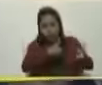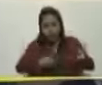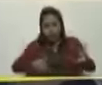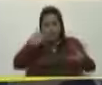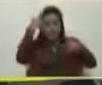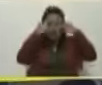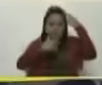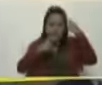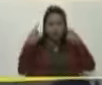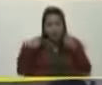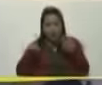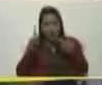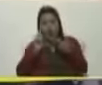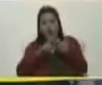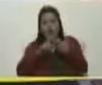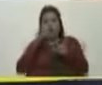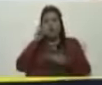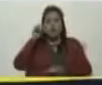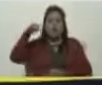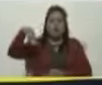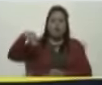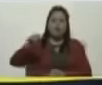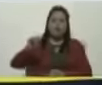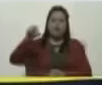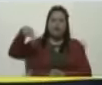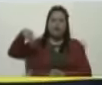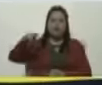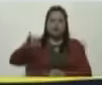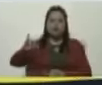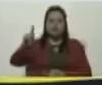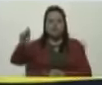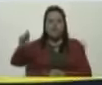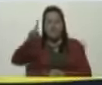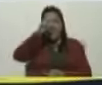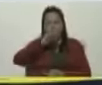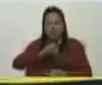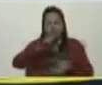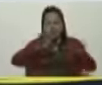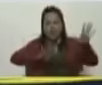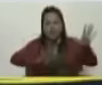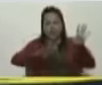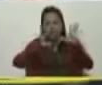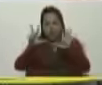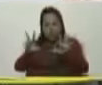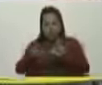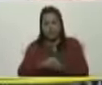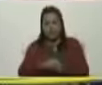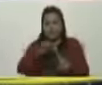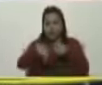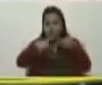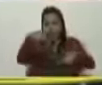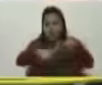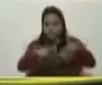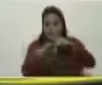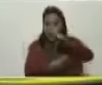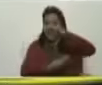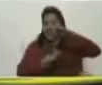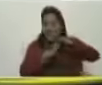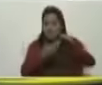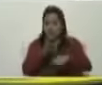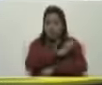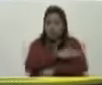Eduardo Manuí, que era nuestra familia, en el año 98. En las pasadas elecciones primarias, yo lo dije porque uno tiene que